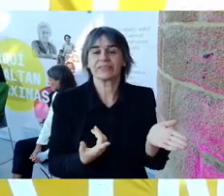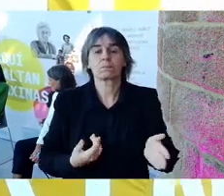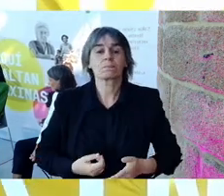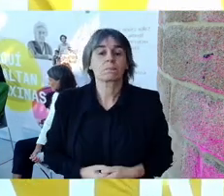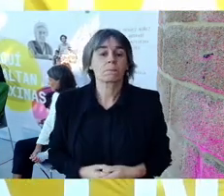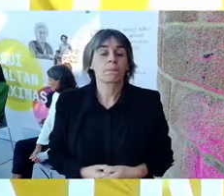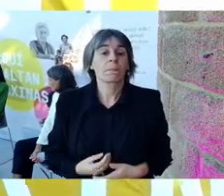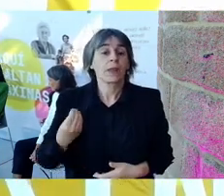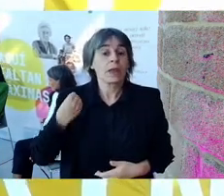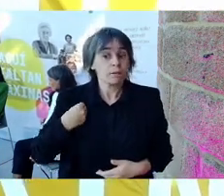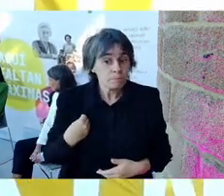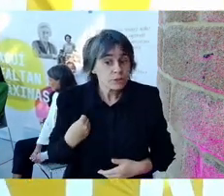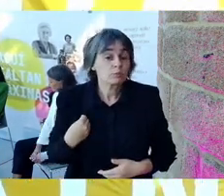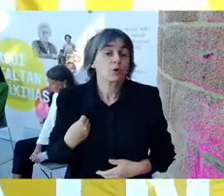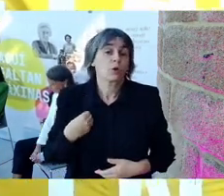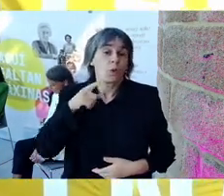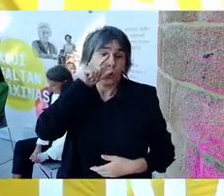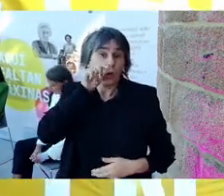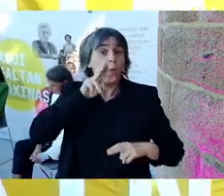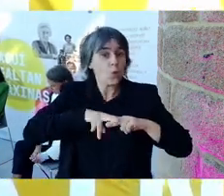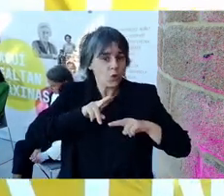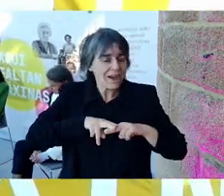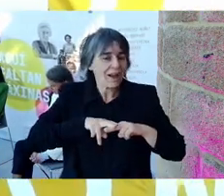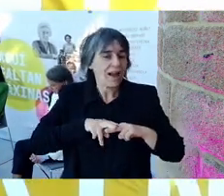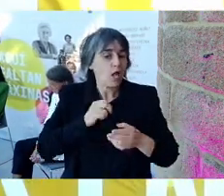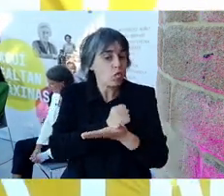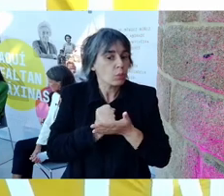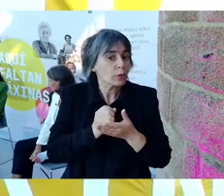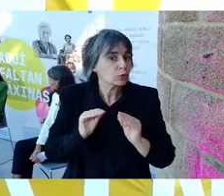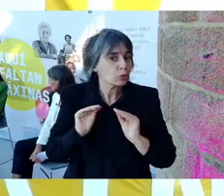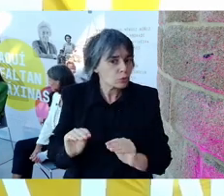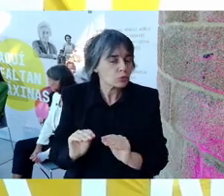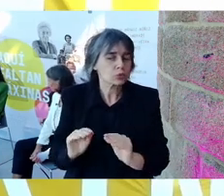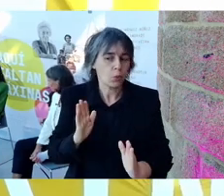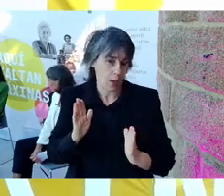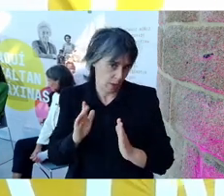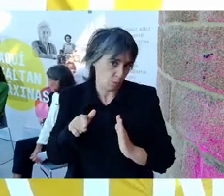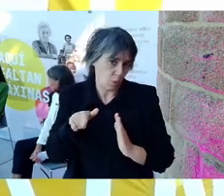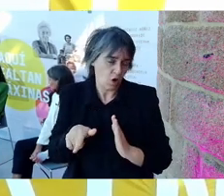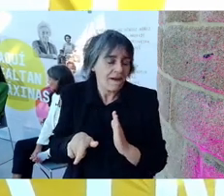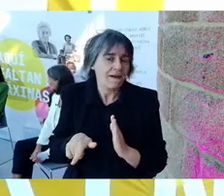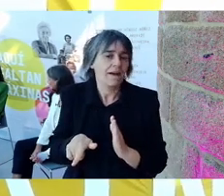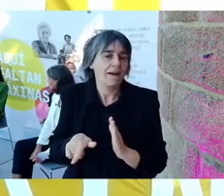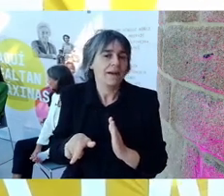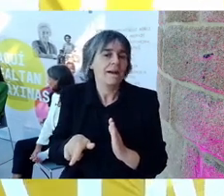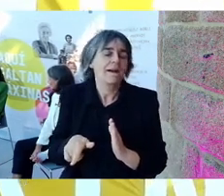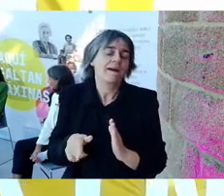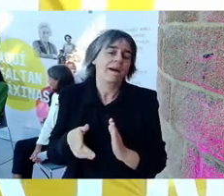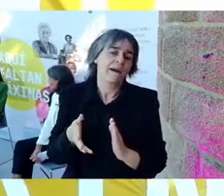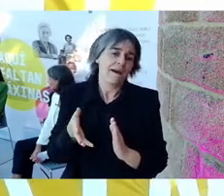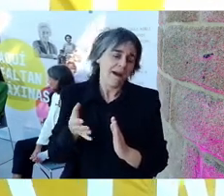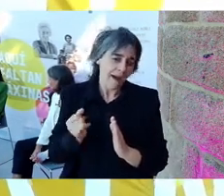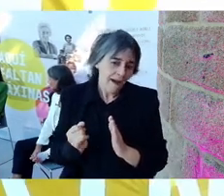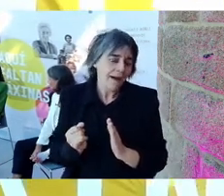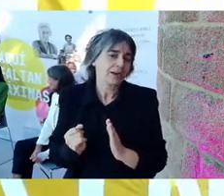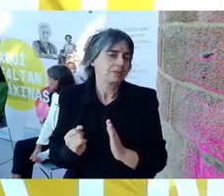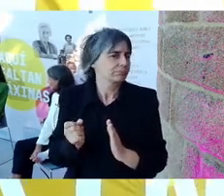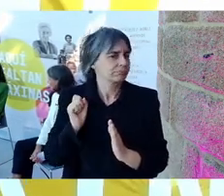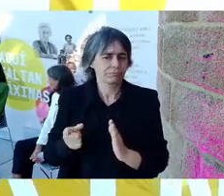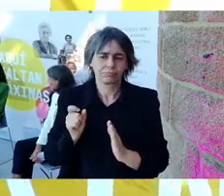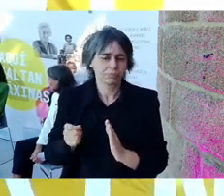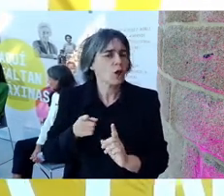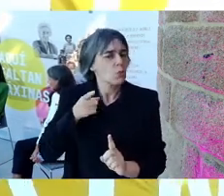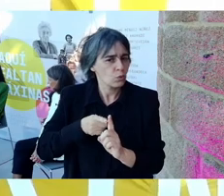Si bien sí que hay una tendencia en la documentación de Urraca, no solo en este periodo, sino también durante su